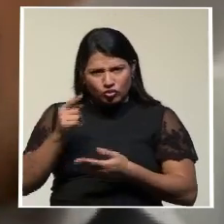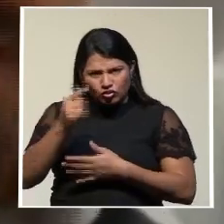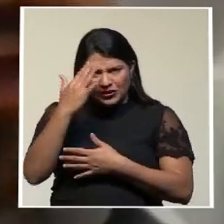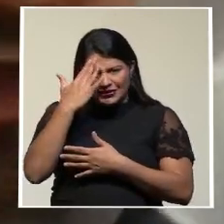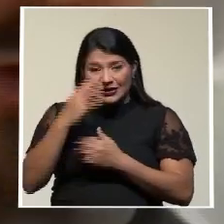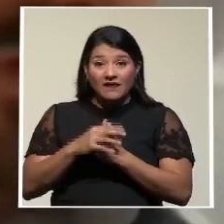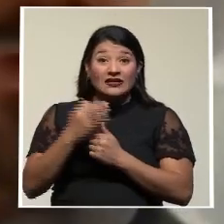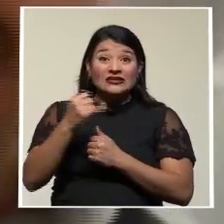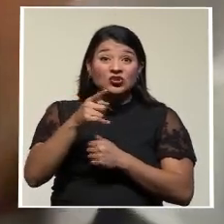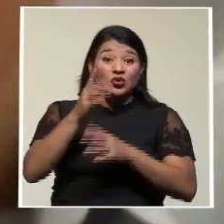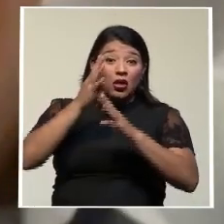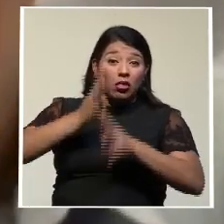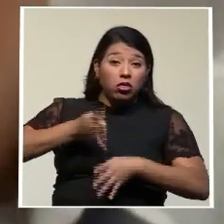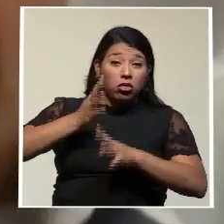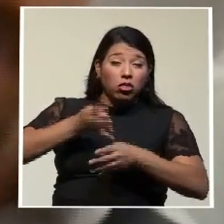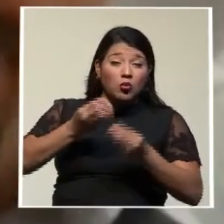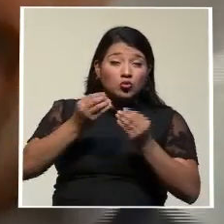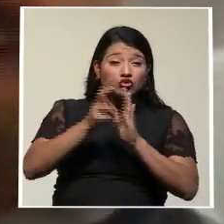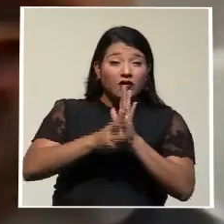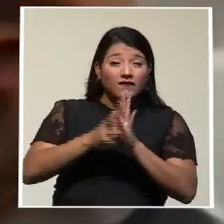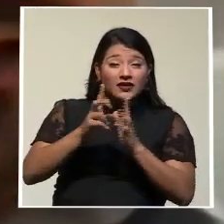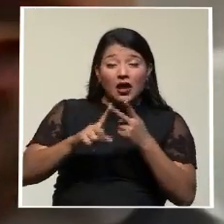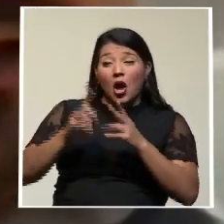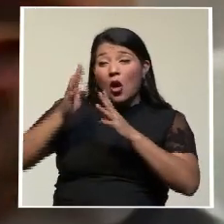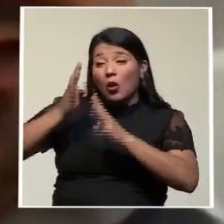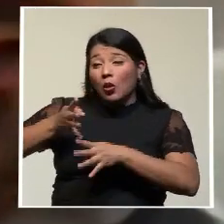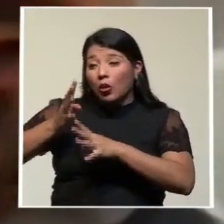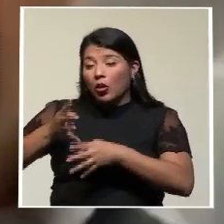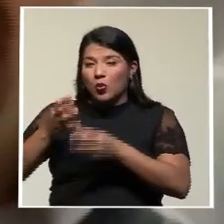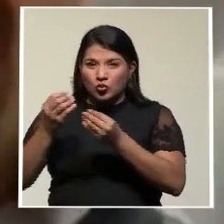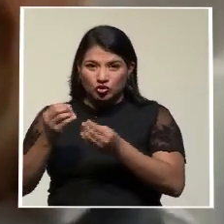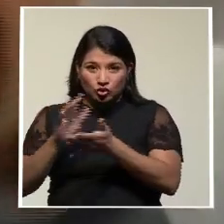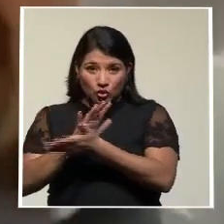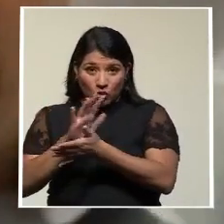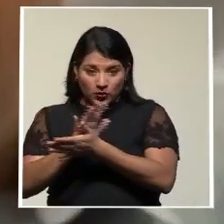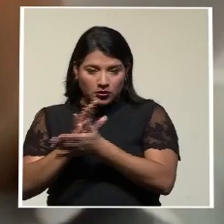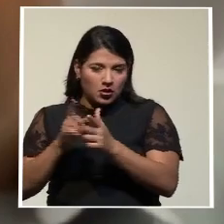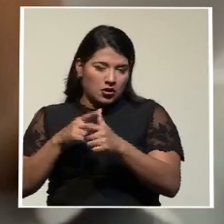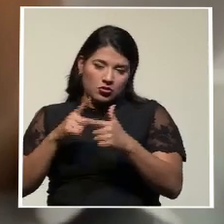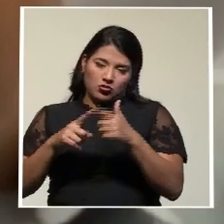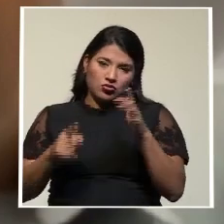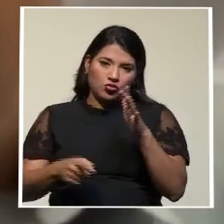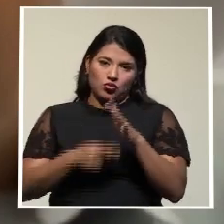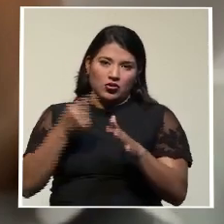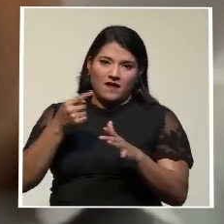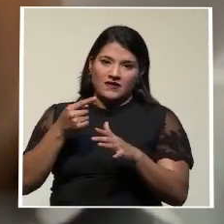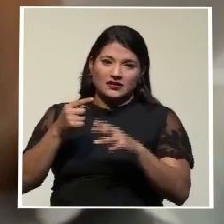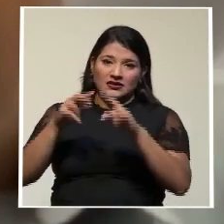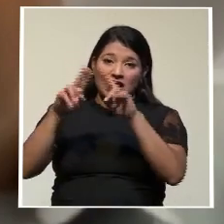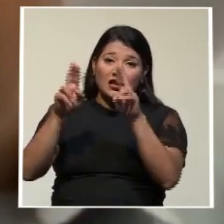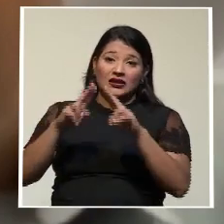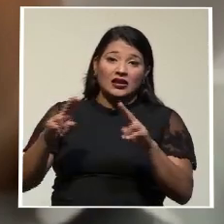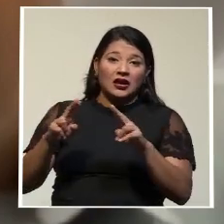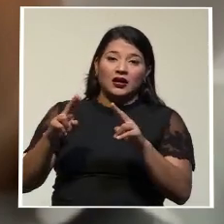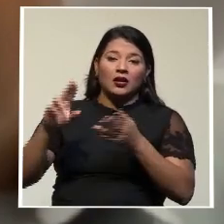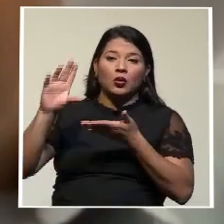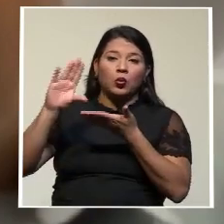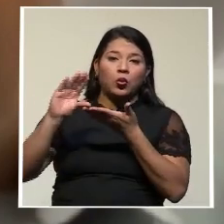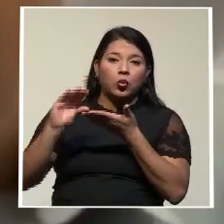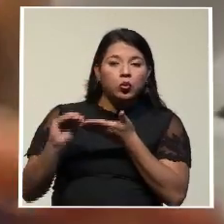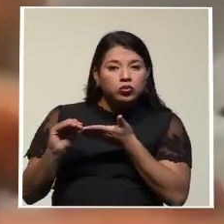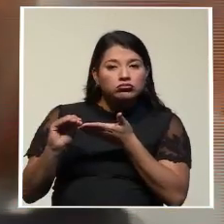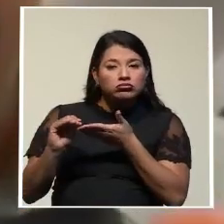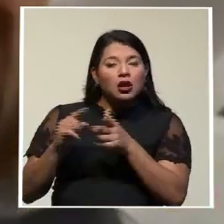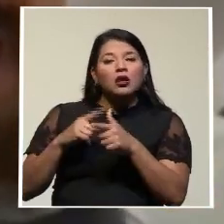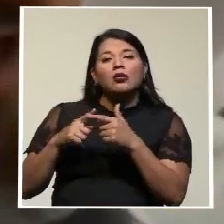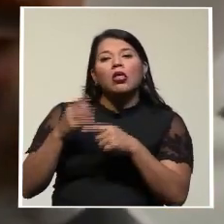muchos videos, si usted usa el teléfono para bajar muchos archivos, automáticamente se le hace más lenta la conexión. Esto se creó para